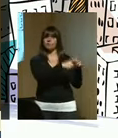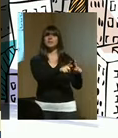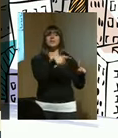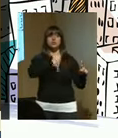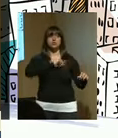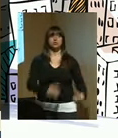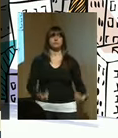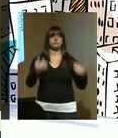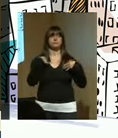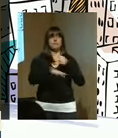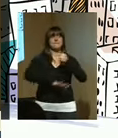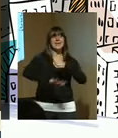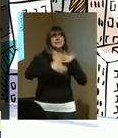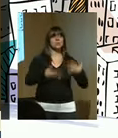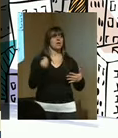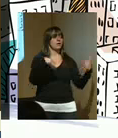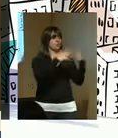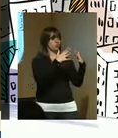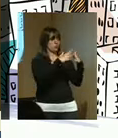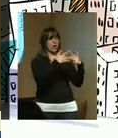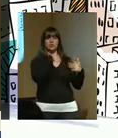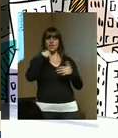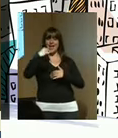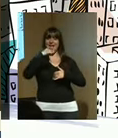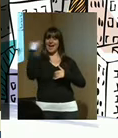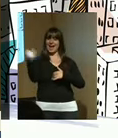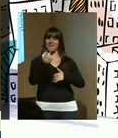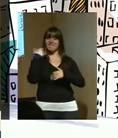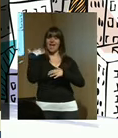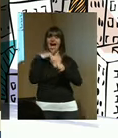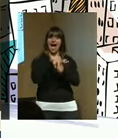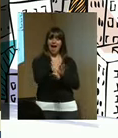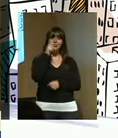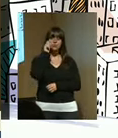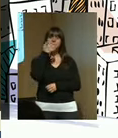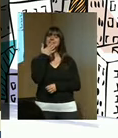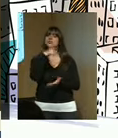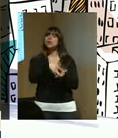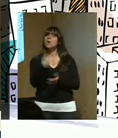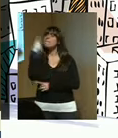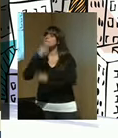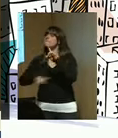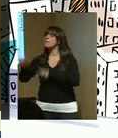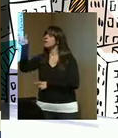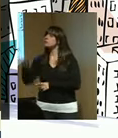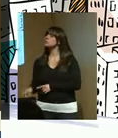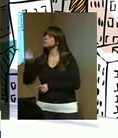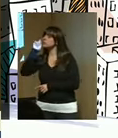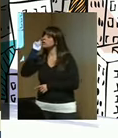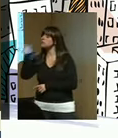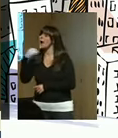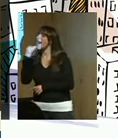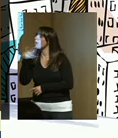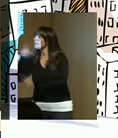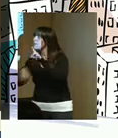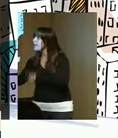esa estructura. O sea, yo soy el jefe de área de turismo, pero cuando tengo un problema con un turista que tenga que ver con salud, hay un